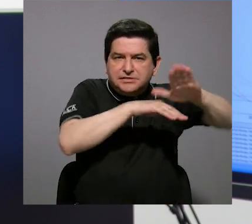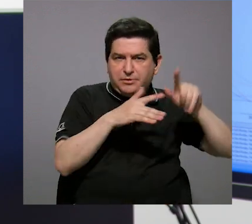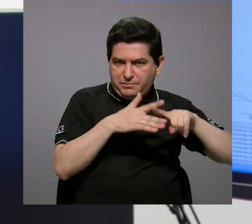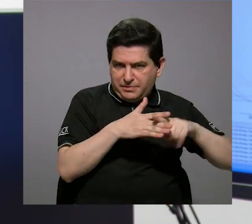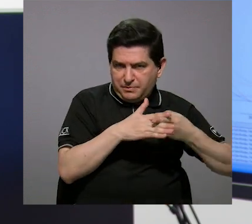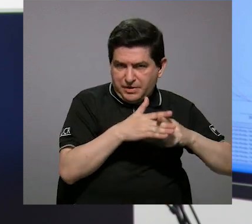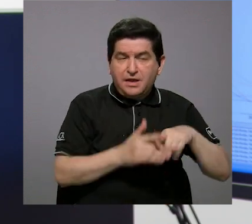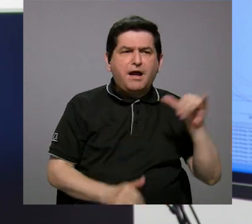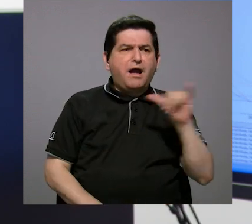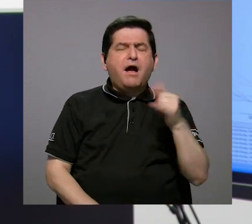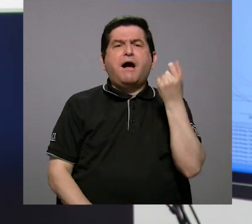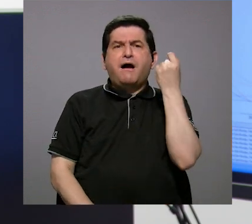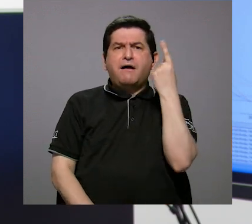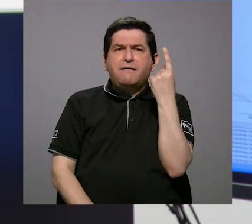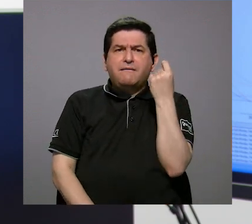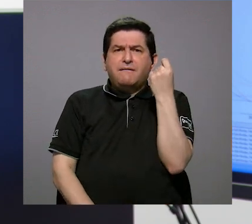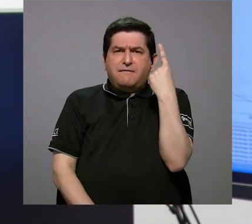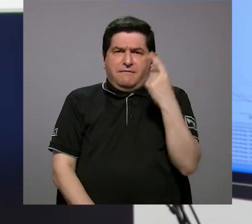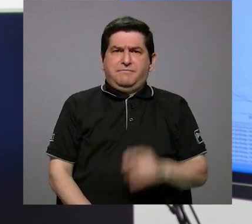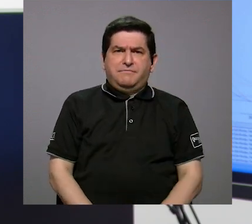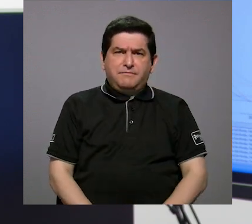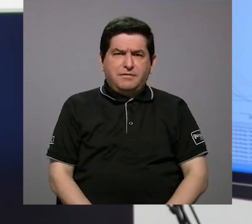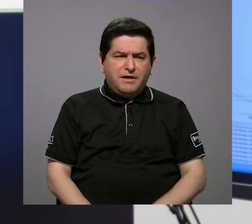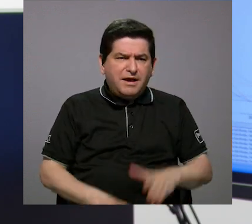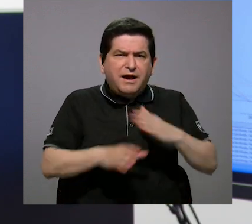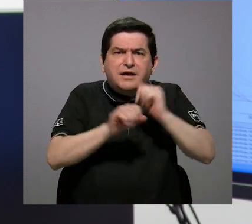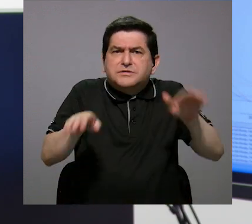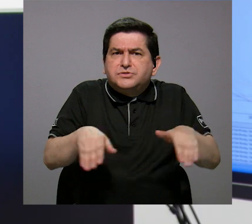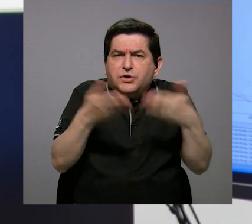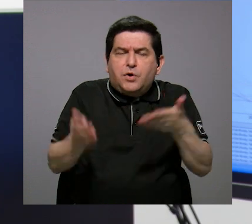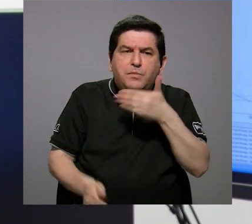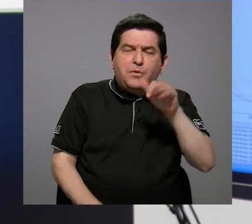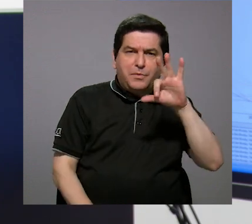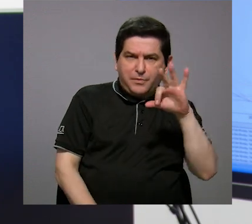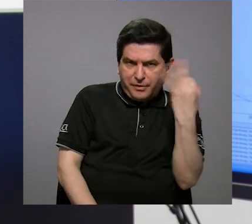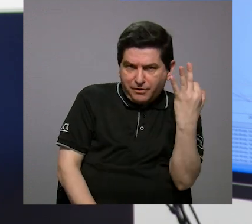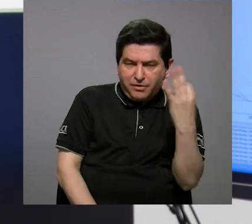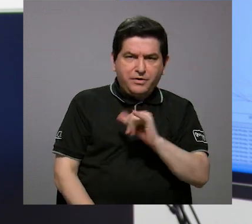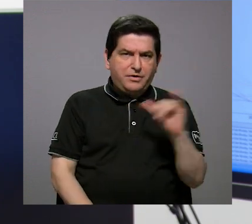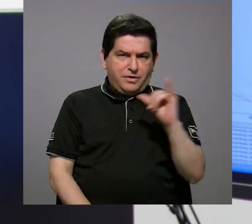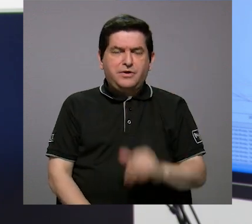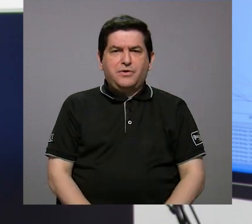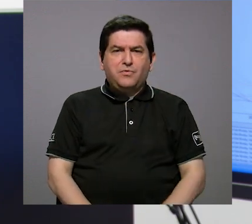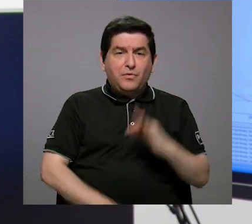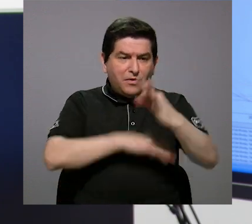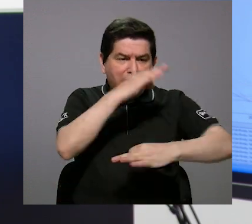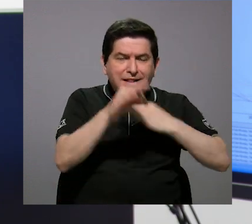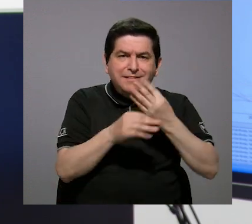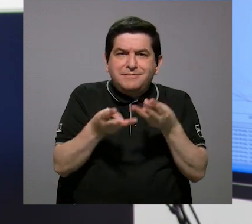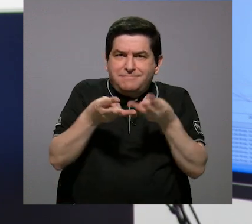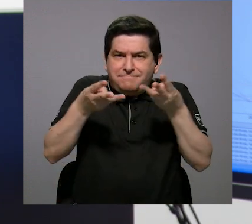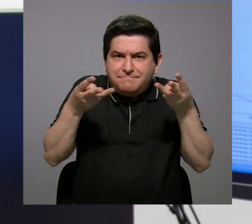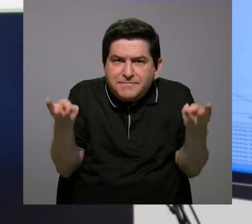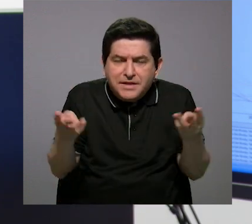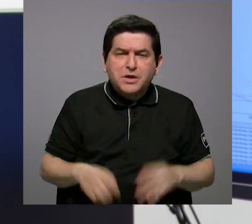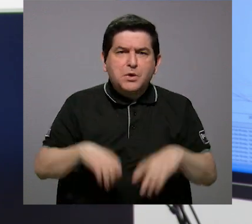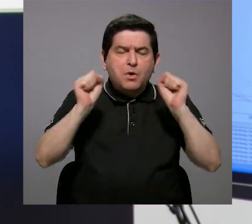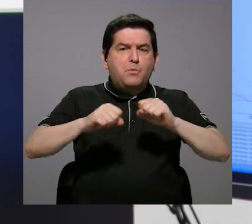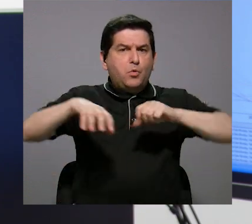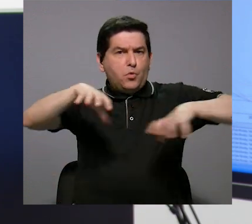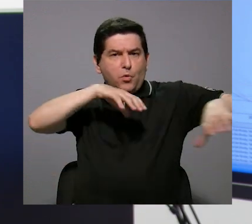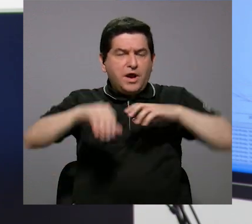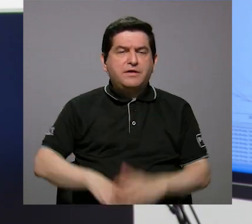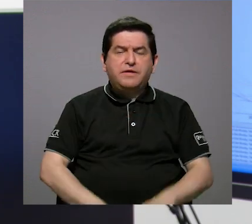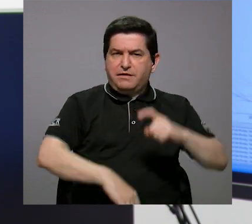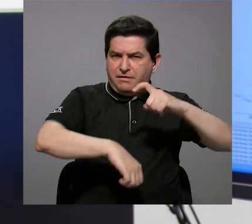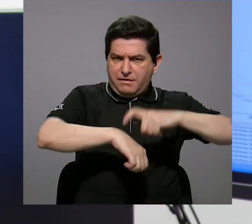a restauración, ellos también entiendan cómo lo deben de hacer de una mejor manera y también cómo este tipo de materiales pueden